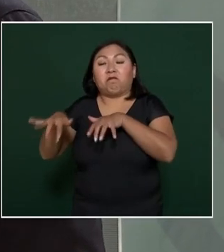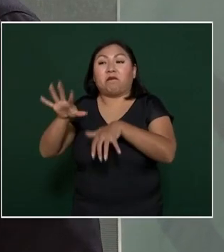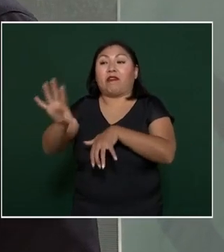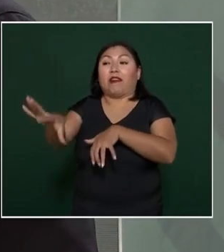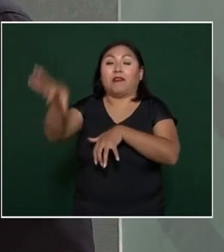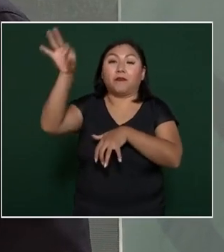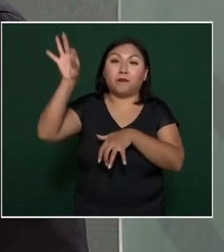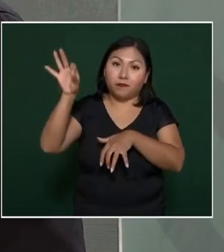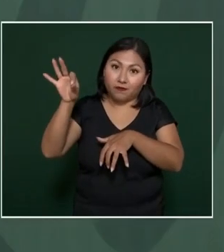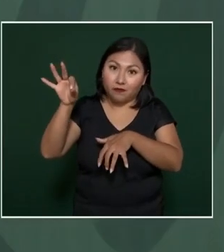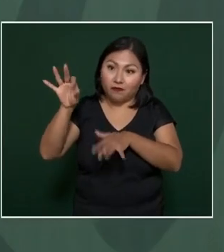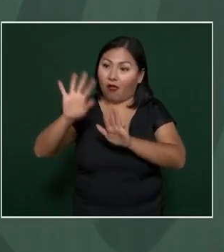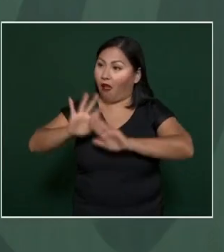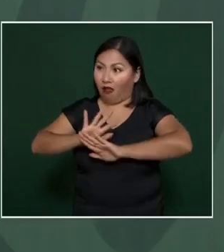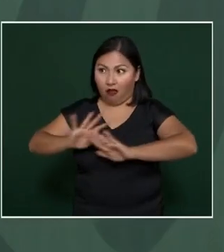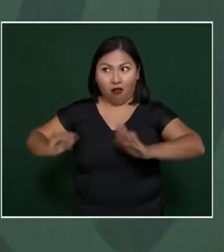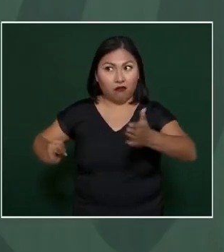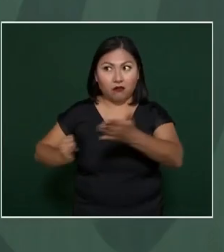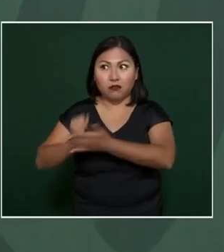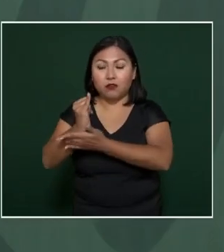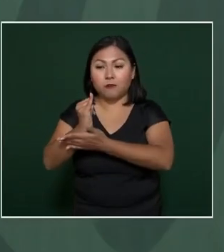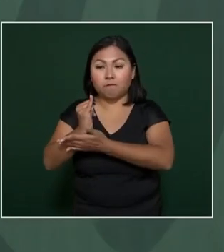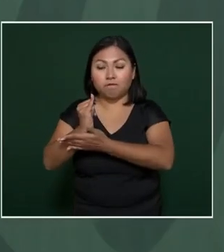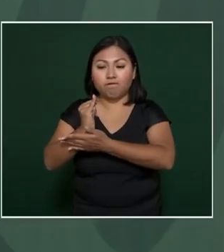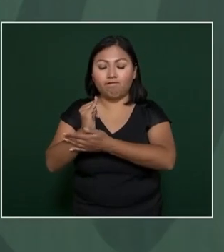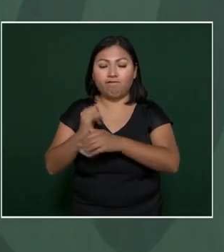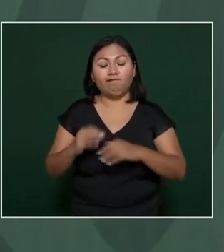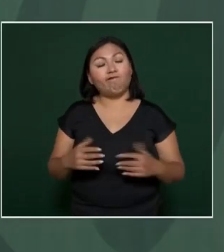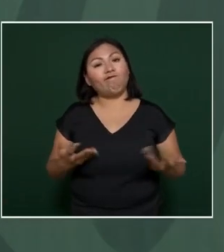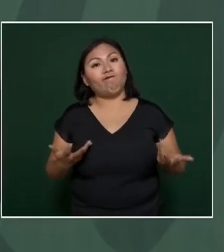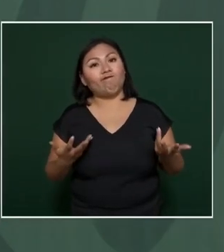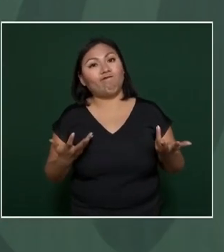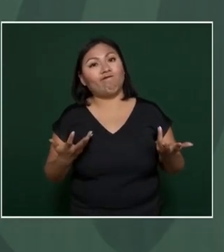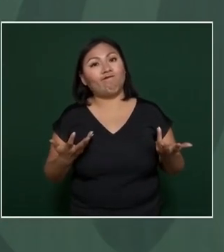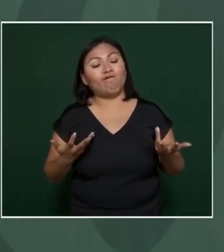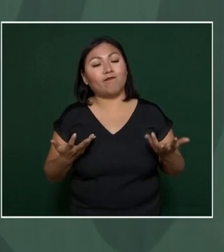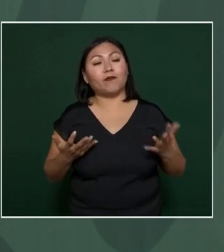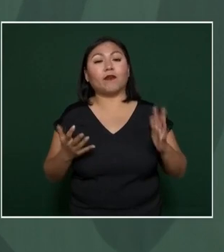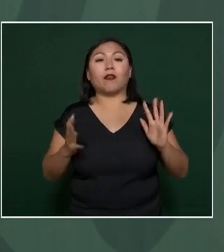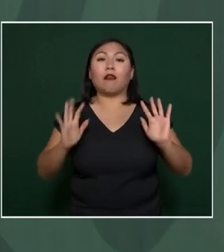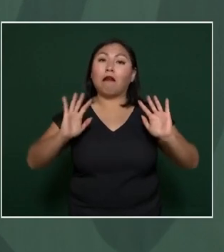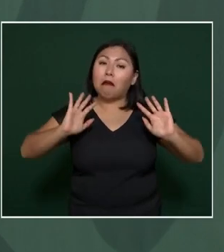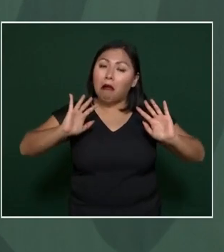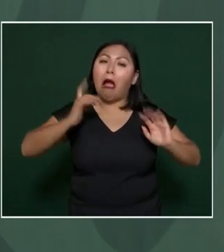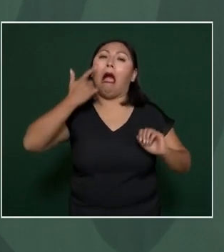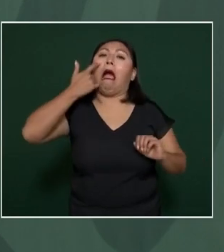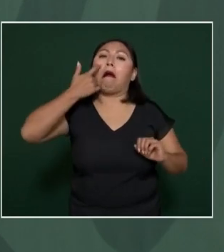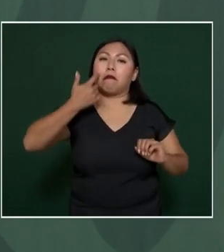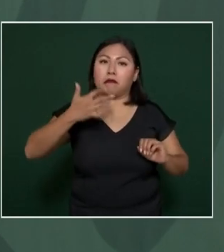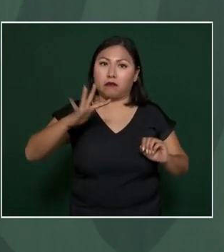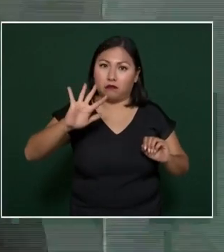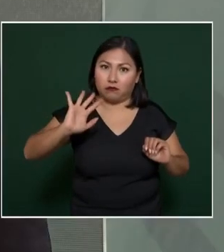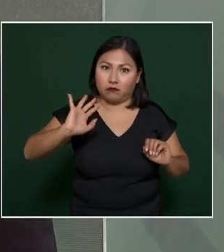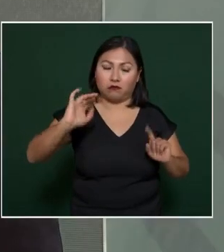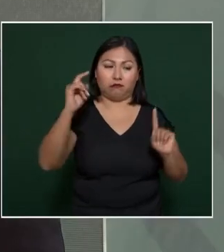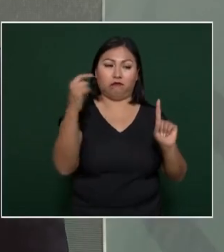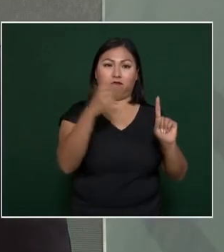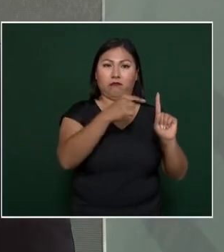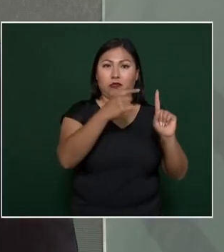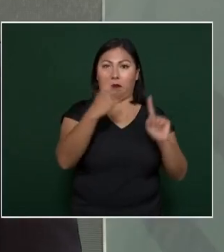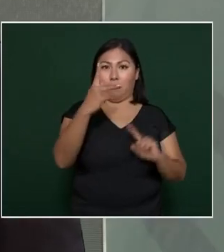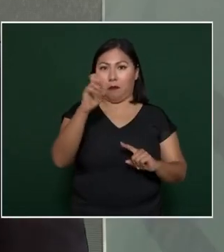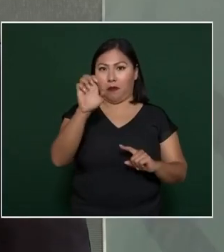este y a lo mejor tiene razón este Pedro que es